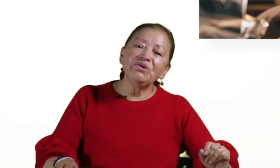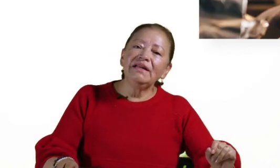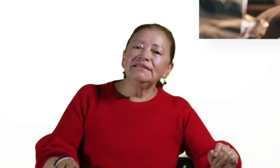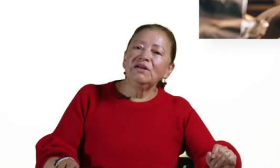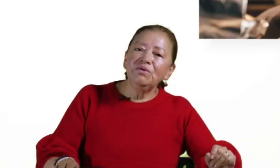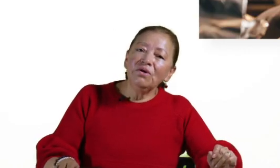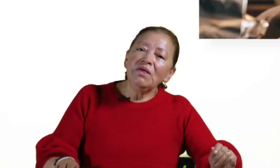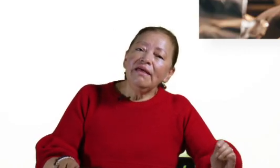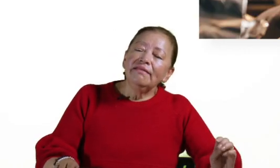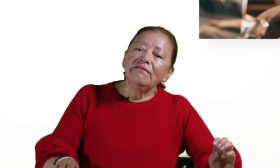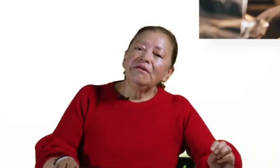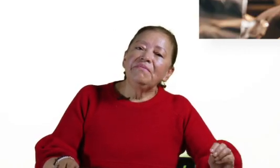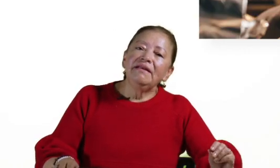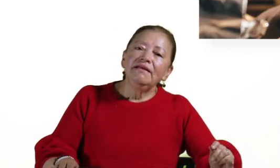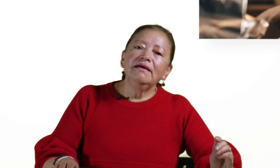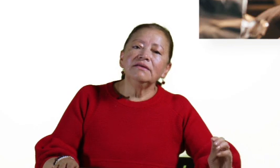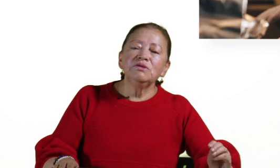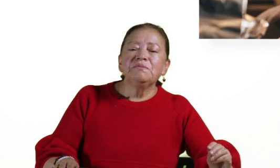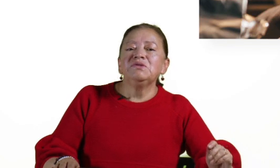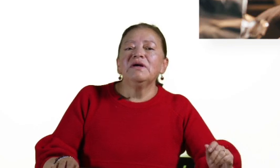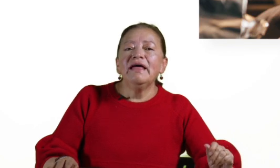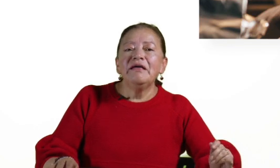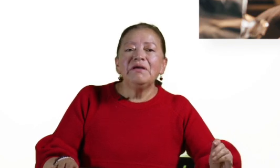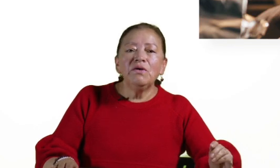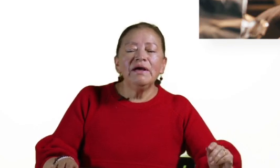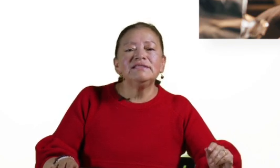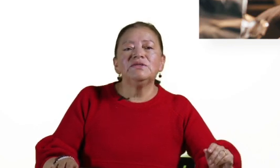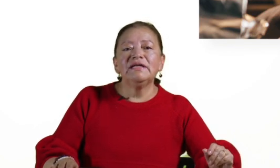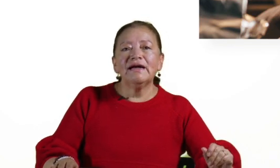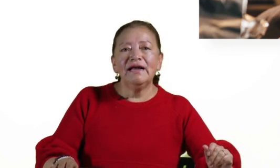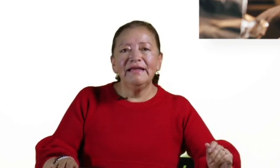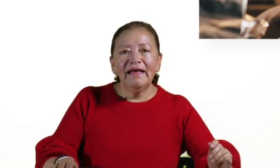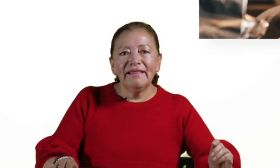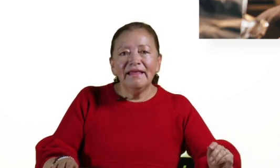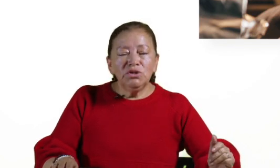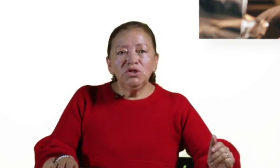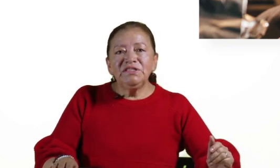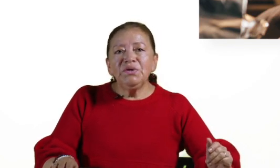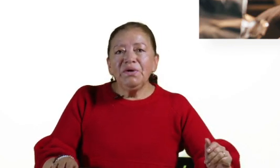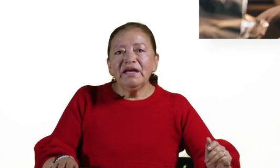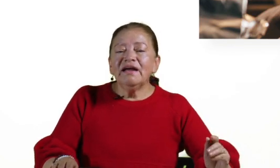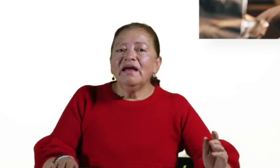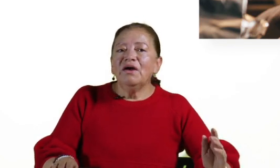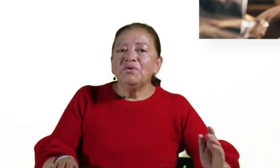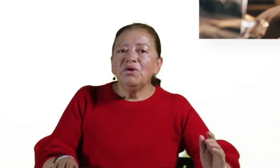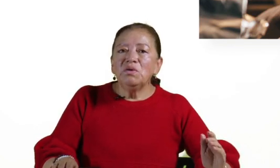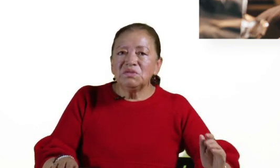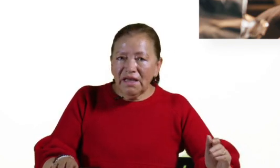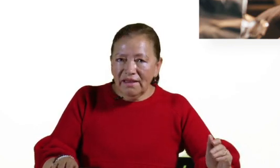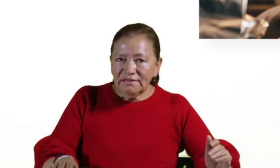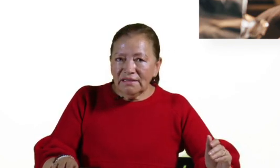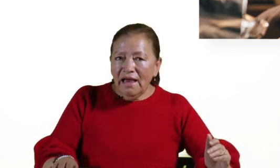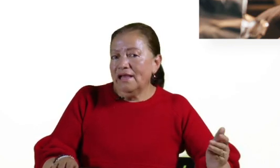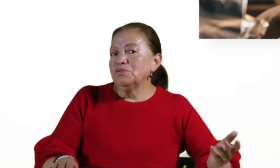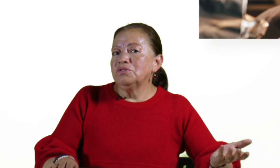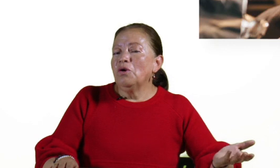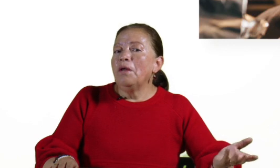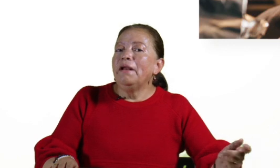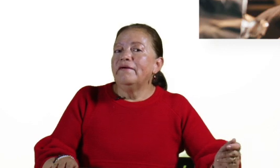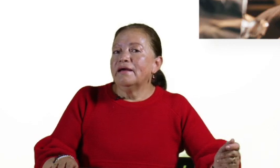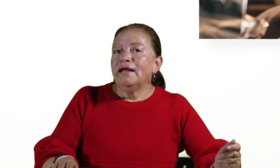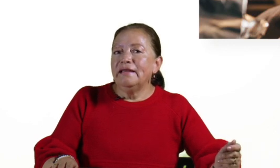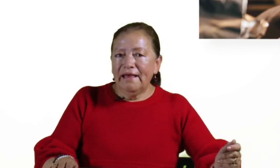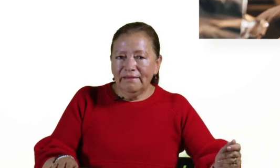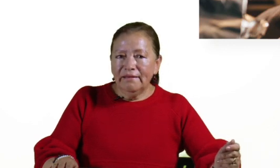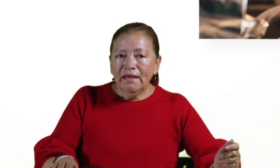Reciban un cordial saludo de bienvenida a su espacio académico Gestión de la Calidad. Yo estoy segura que cada uno de ustedes ha escuchado